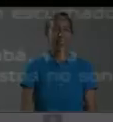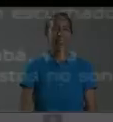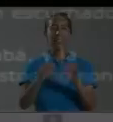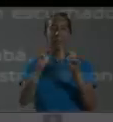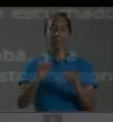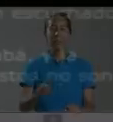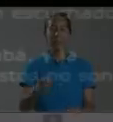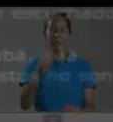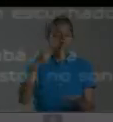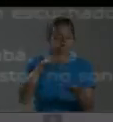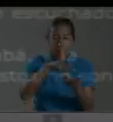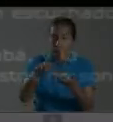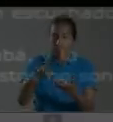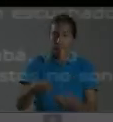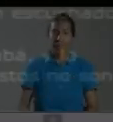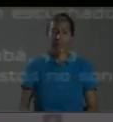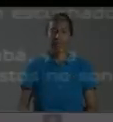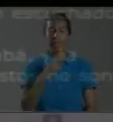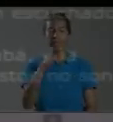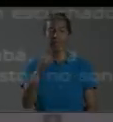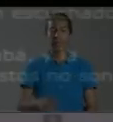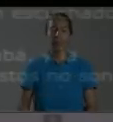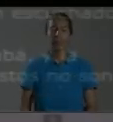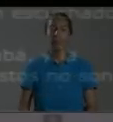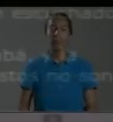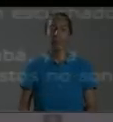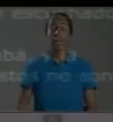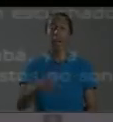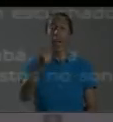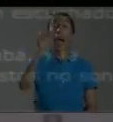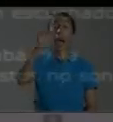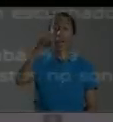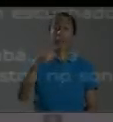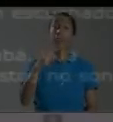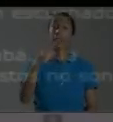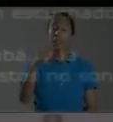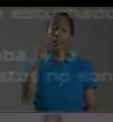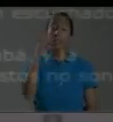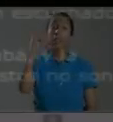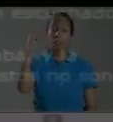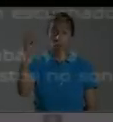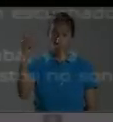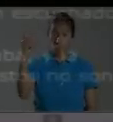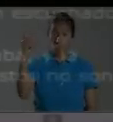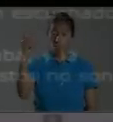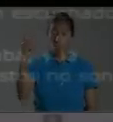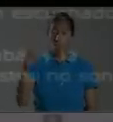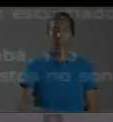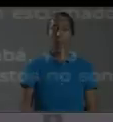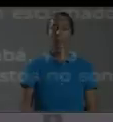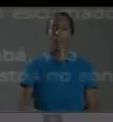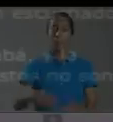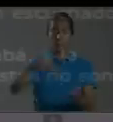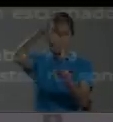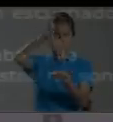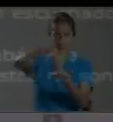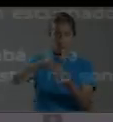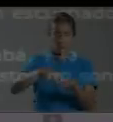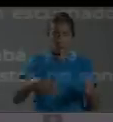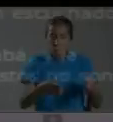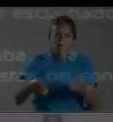leer desde ahí. Pero dice así: así dice el Señor, paraos en los